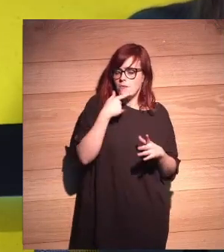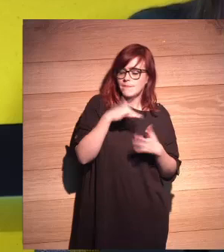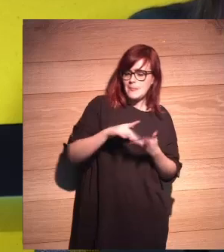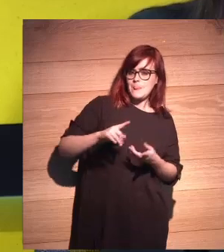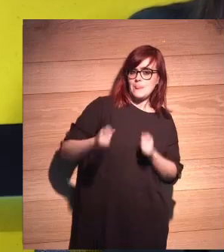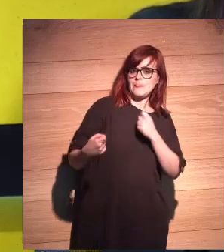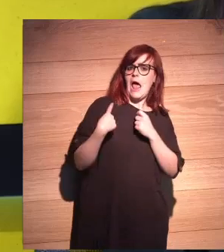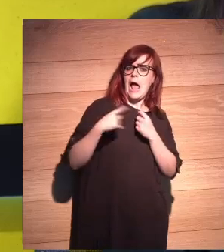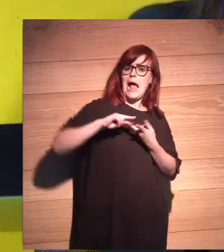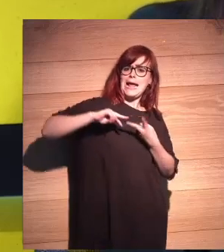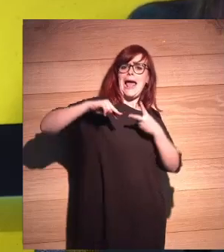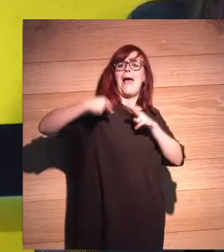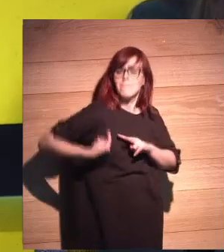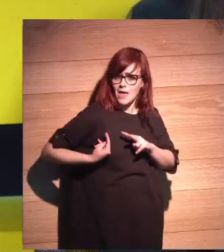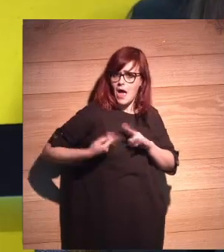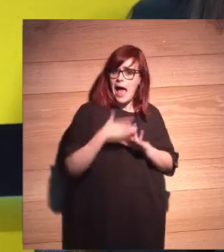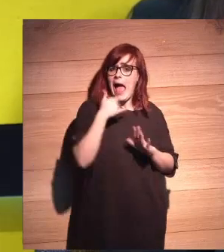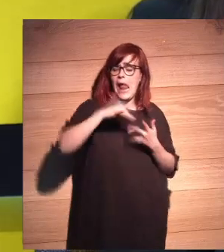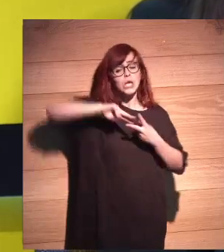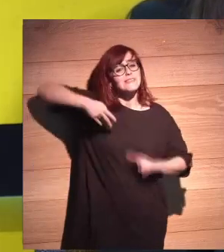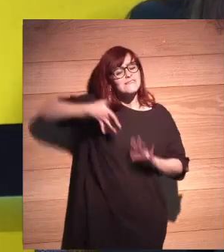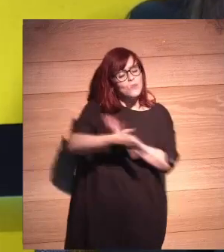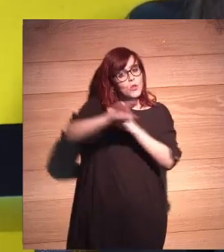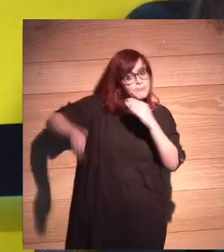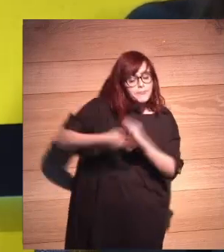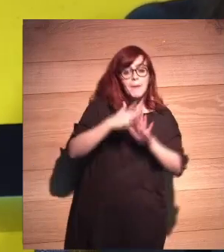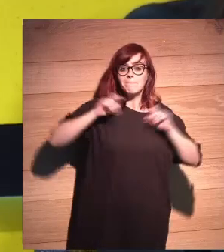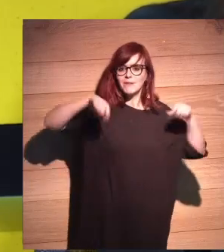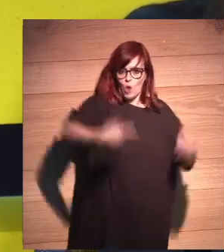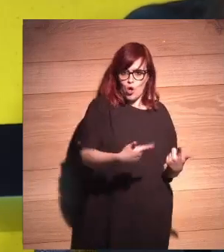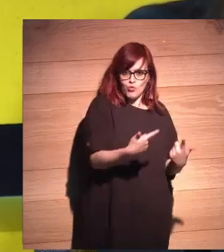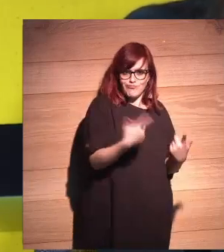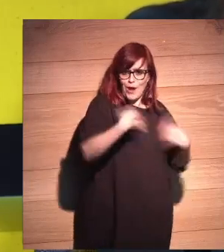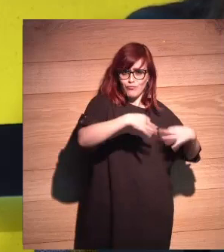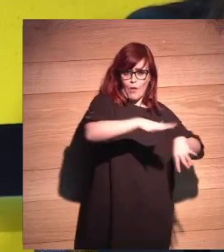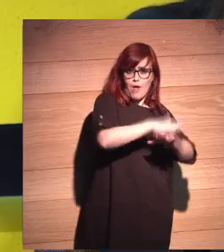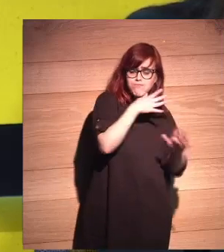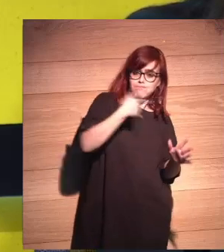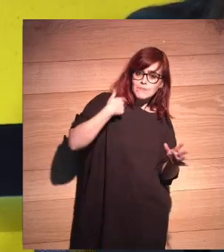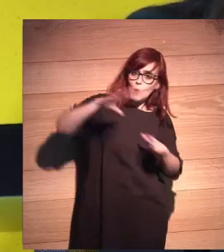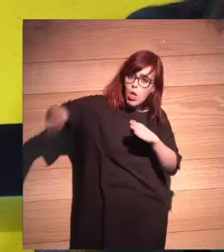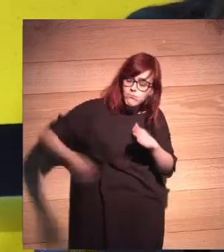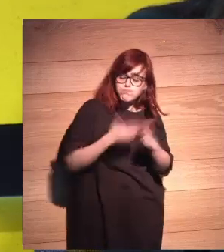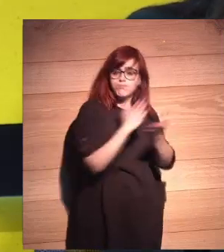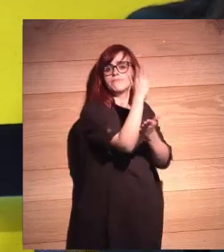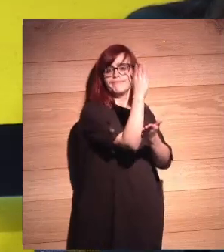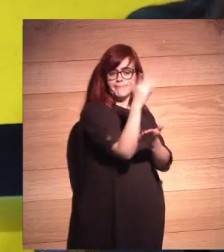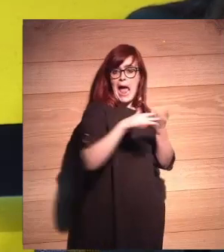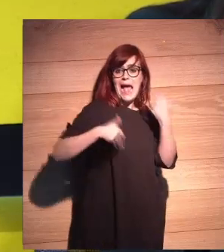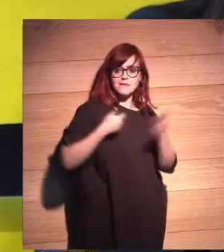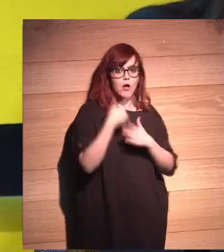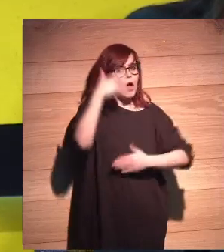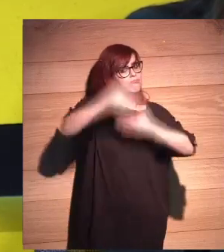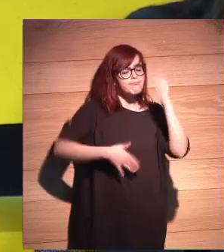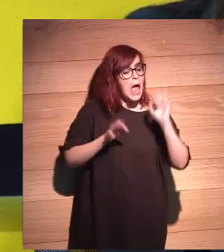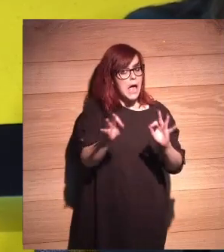alterar la naturaleza humana, transgredir lo que la biología, la evolución biológica y cultural nos ha llevado hasta